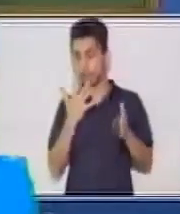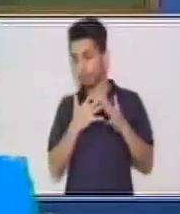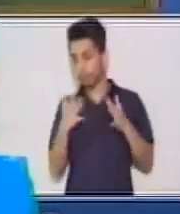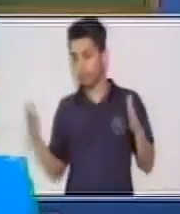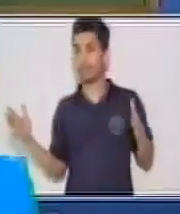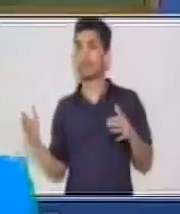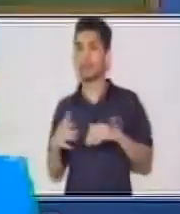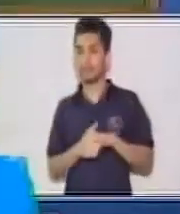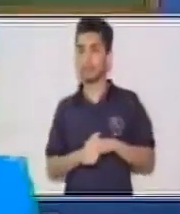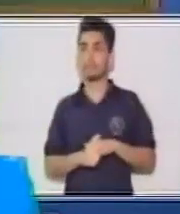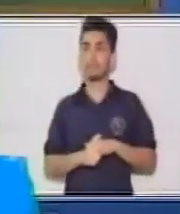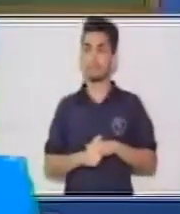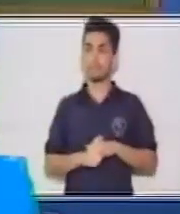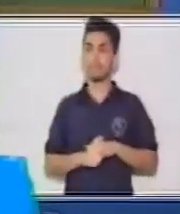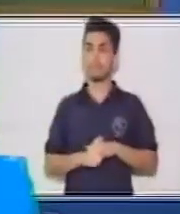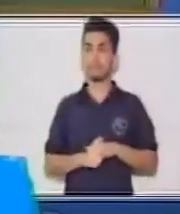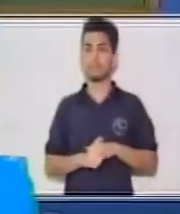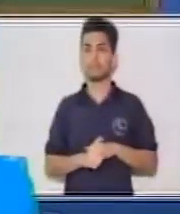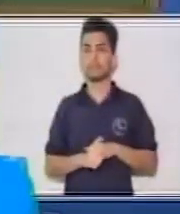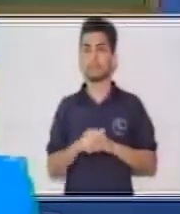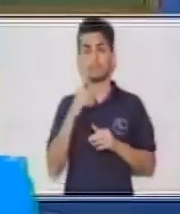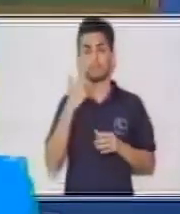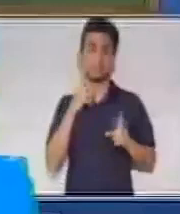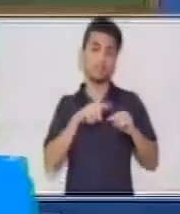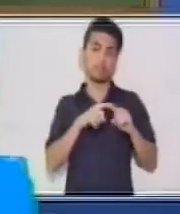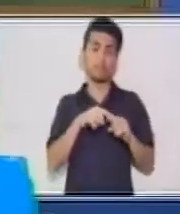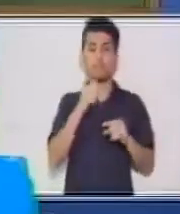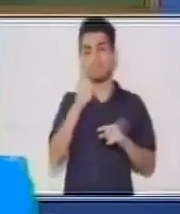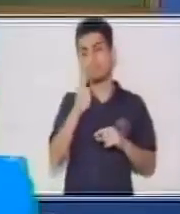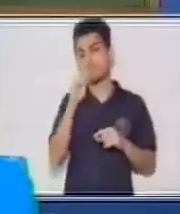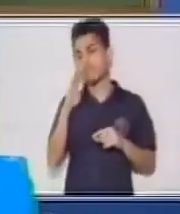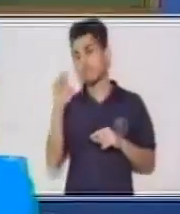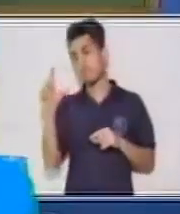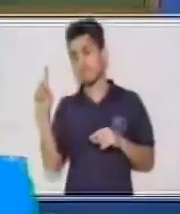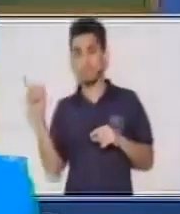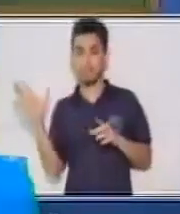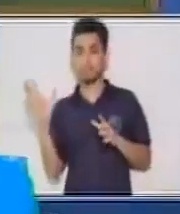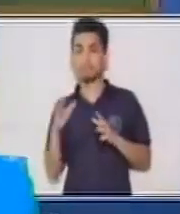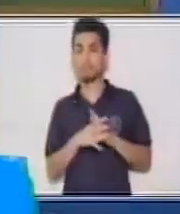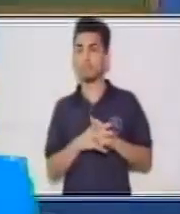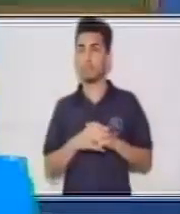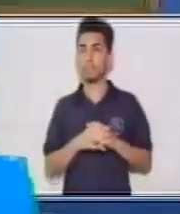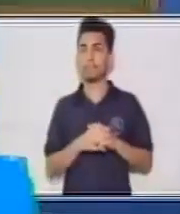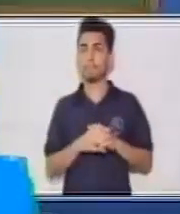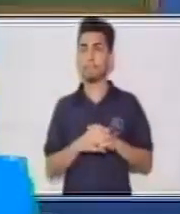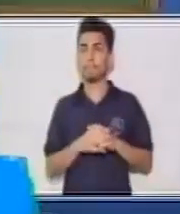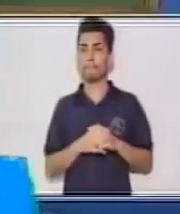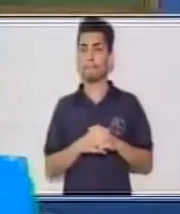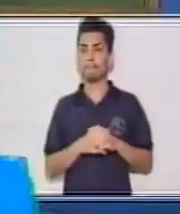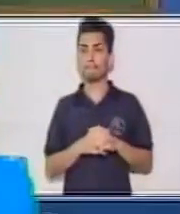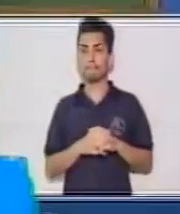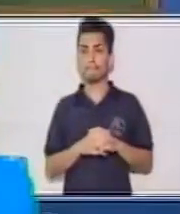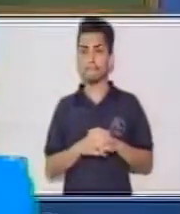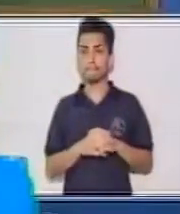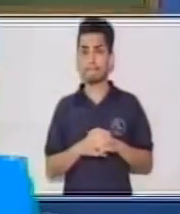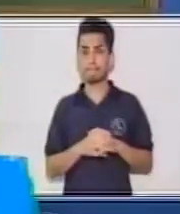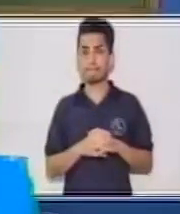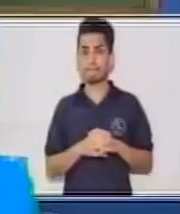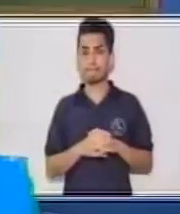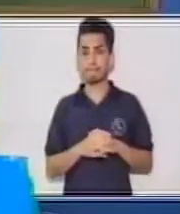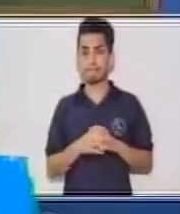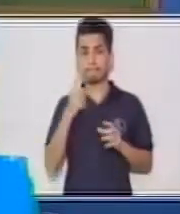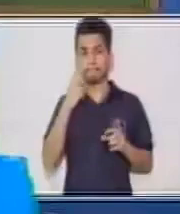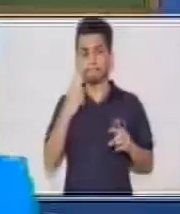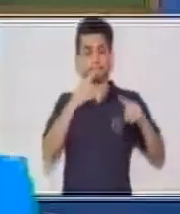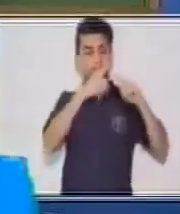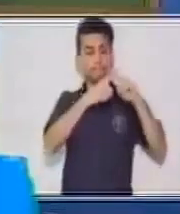una inicial de una letra, A, B, C, cualquier letra del abecedario que usted quiera poner. Y se compone por X, Y.